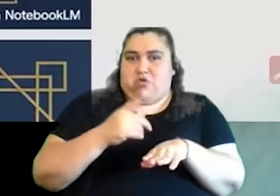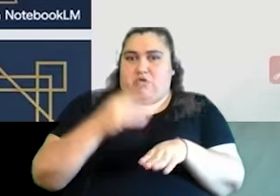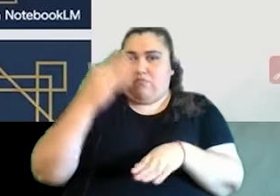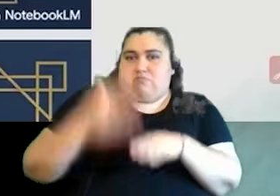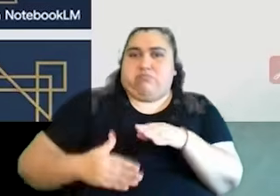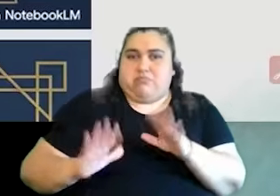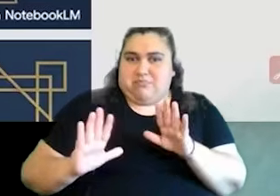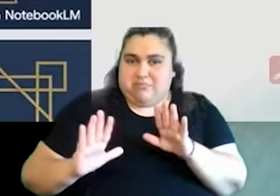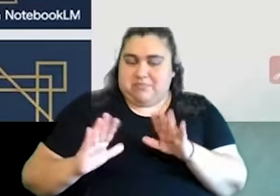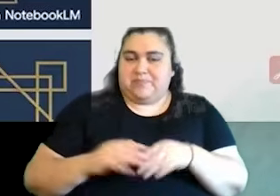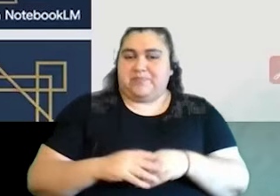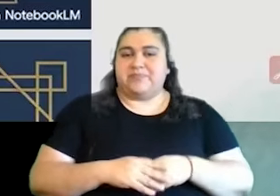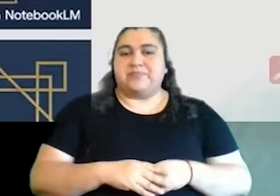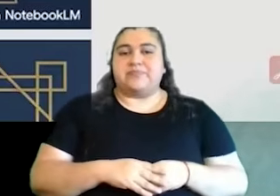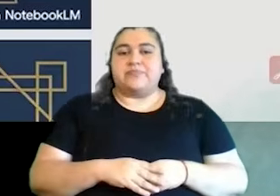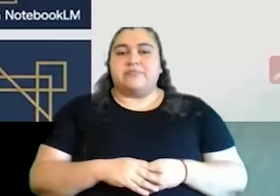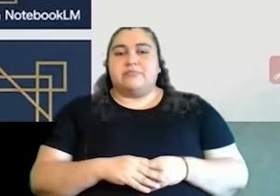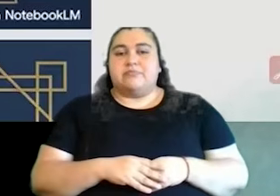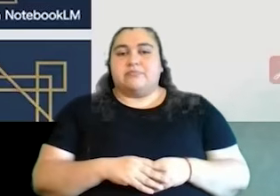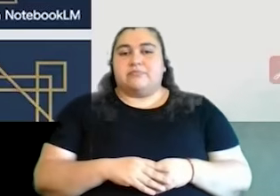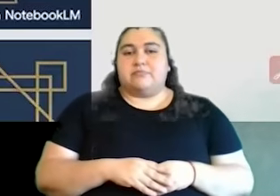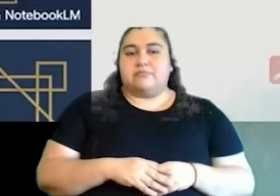Y en este caso,